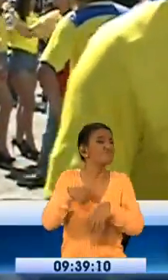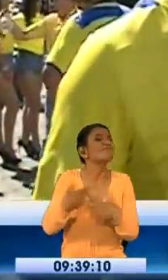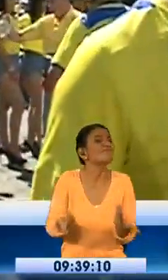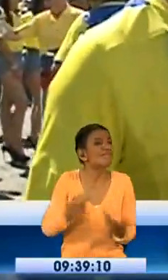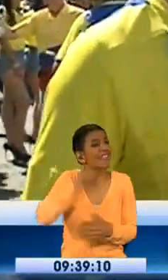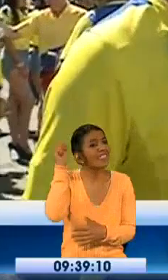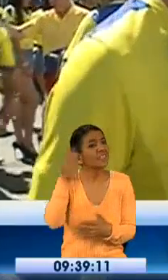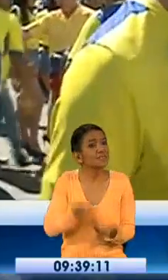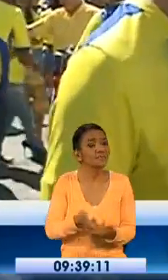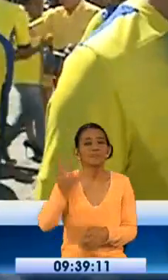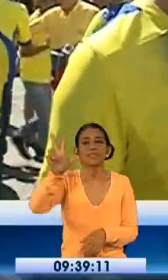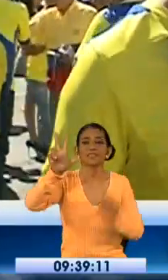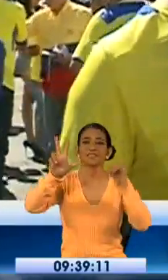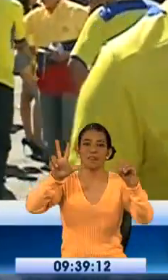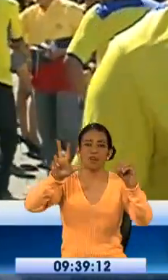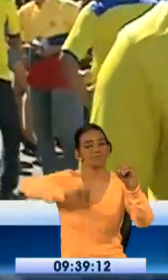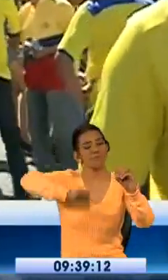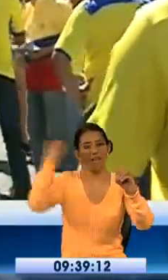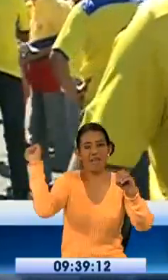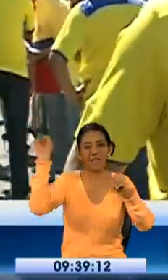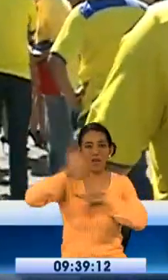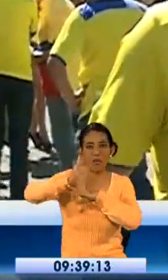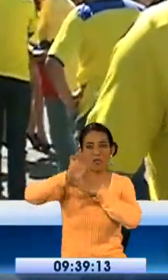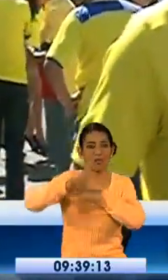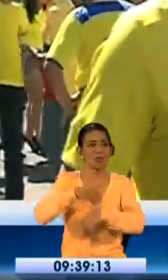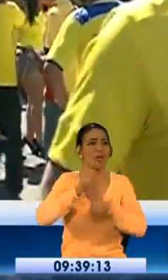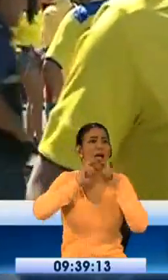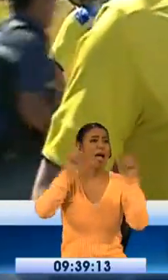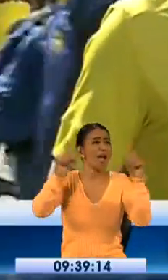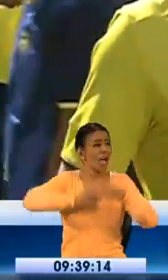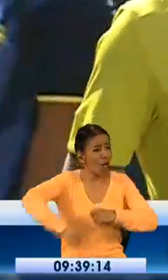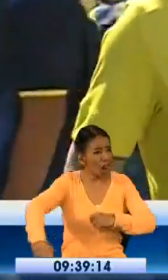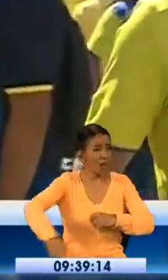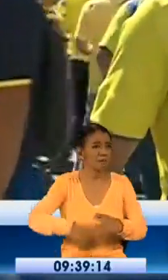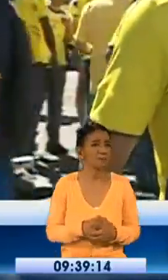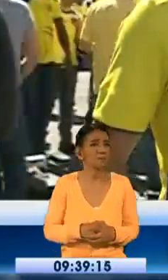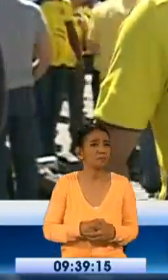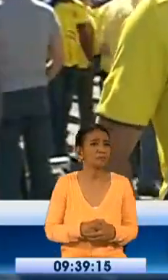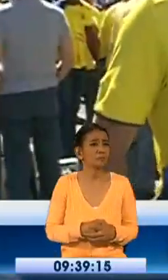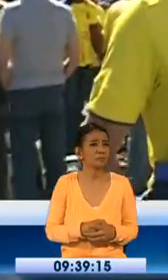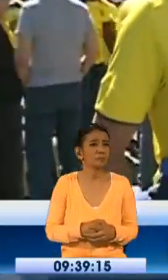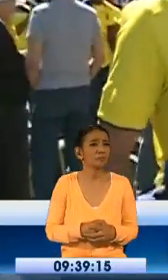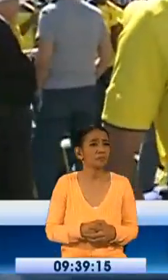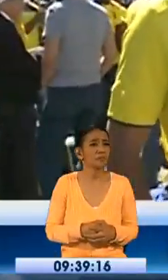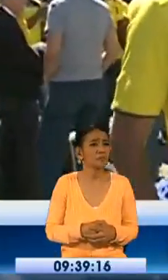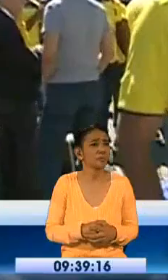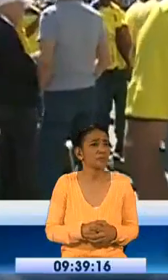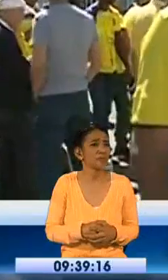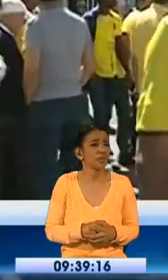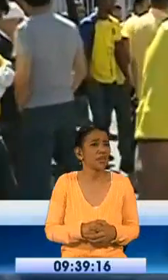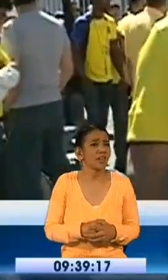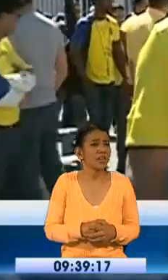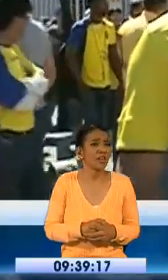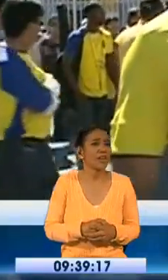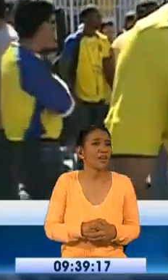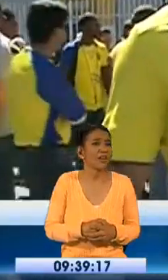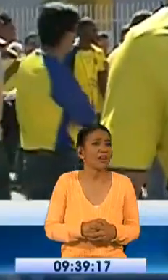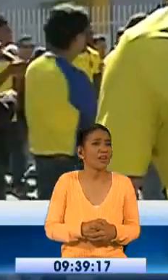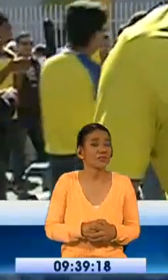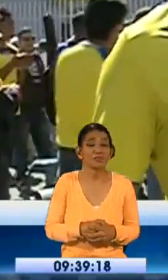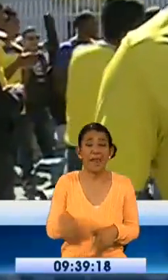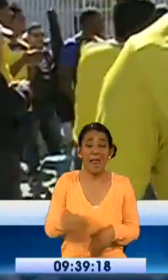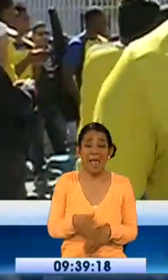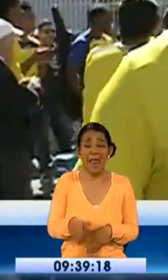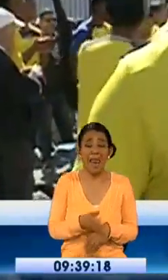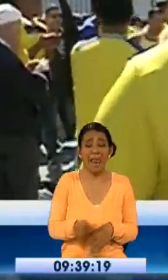pronóstico? 3-0, gana Ecuador. ¿Me puede gritar un gol tal vez de la selección de esos tres que usted pronostica? Hoy la pelota